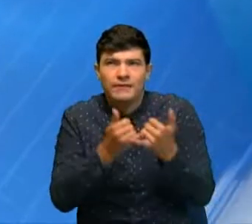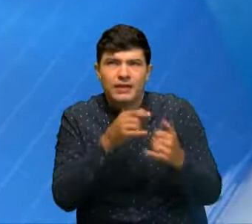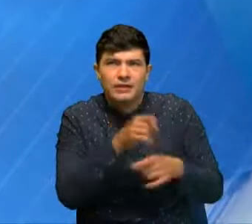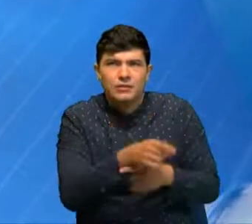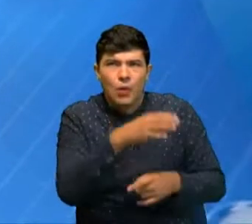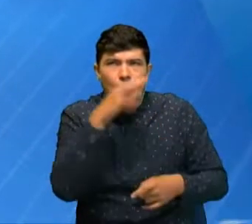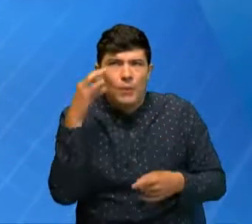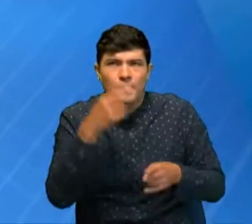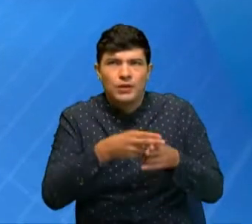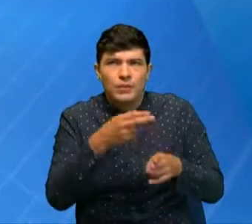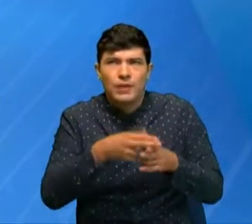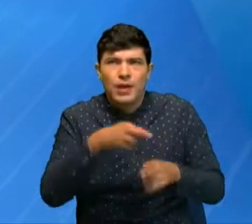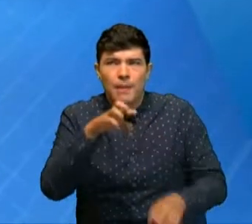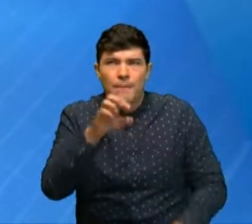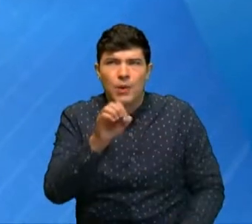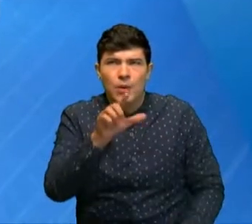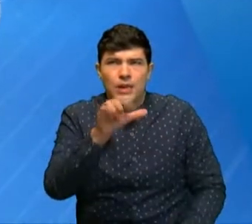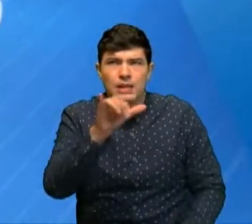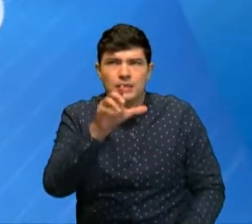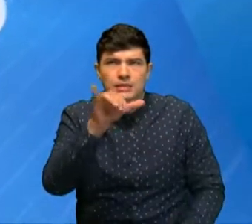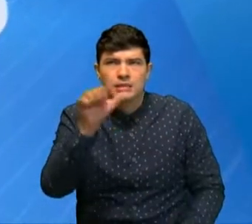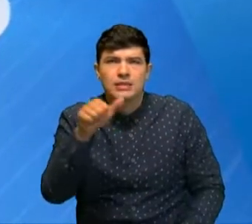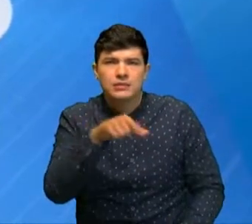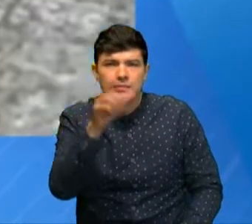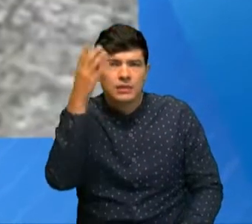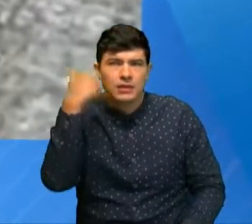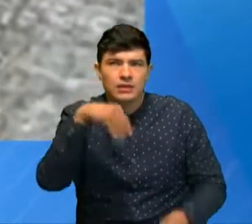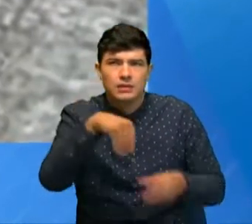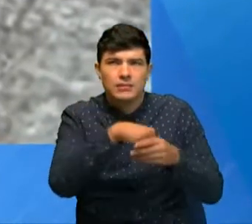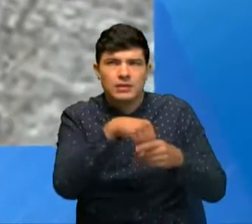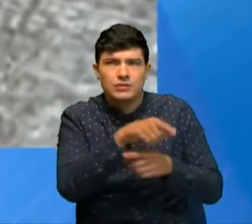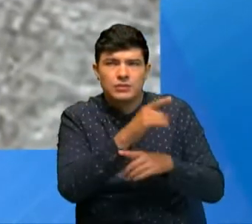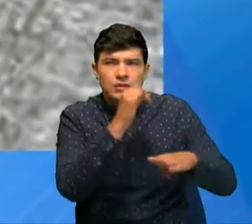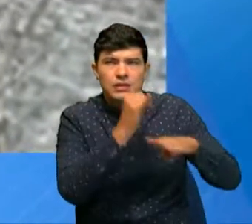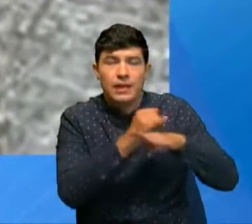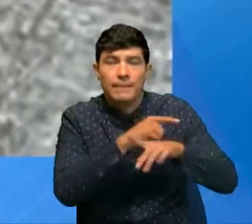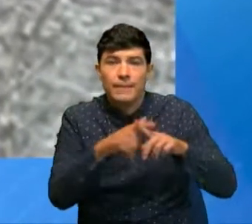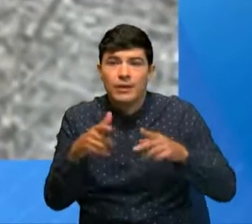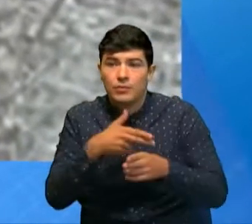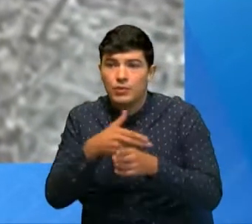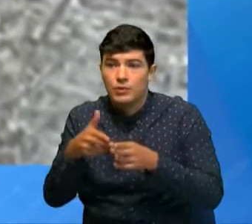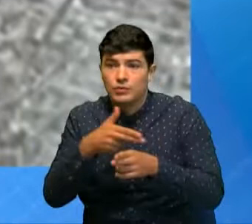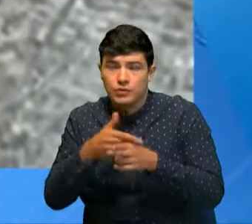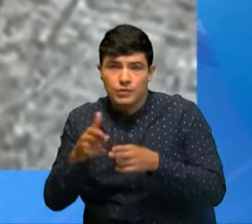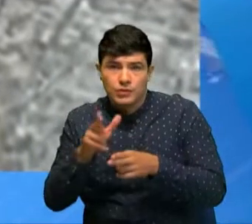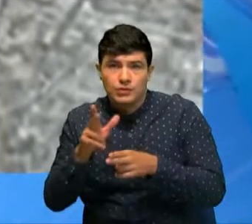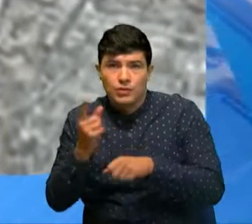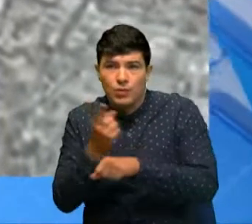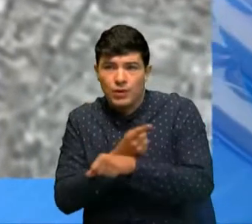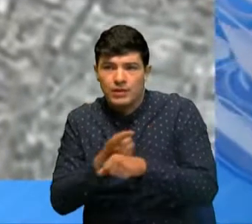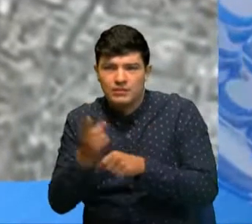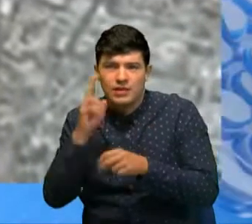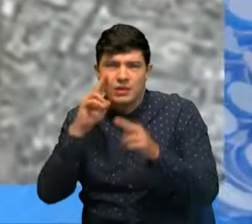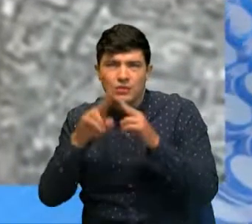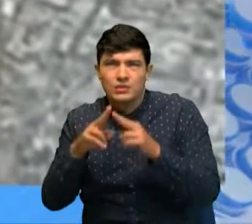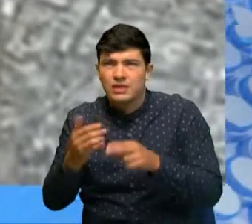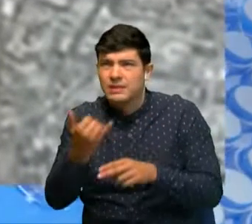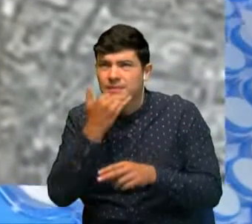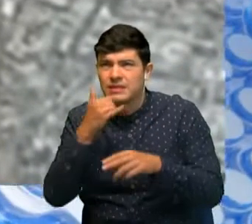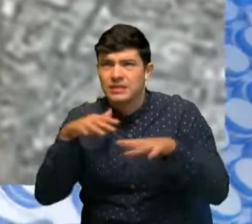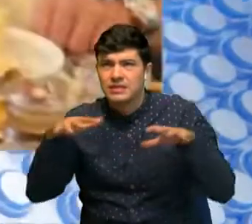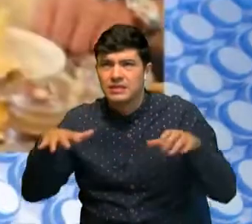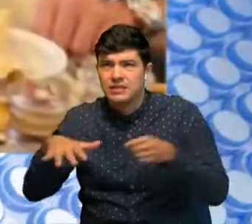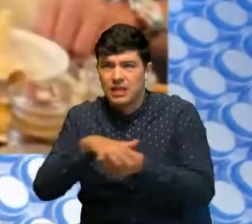conocido como el policía, ya que habría formado parte de esa institución. Se espera que en las próximas horas se entreguen detalles de ese